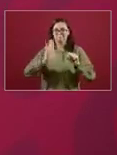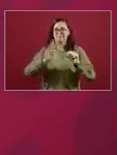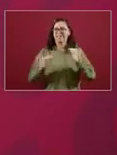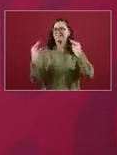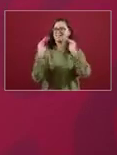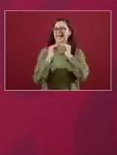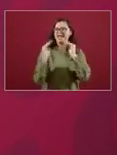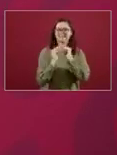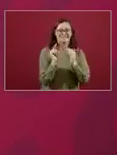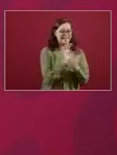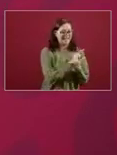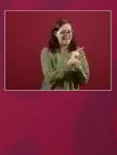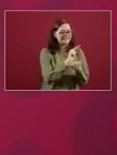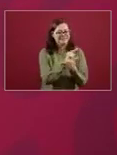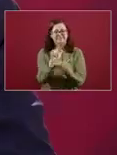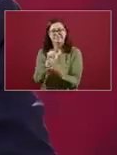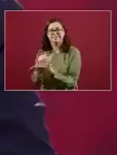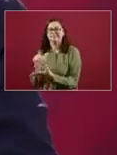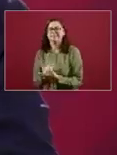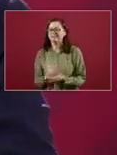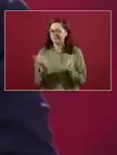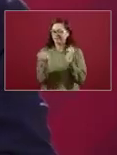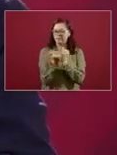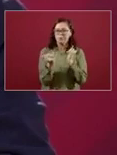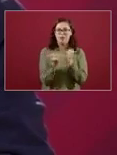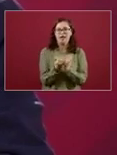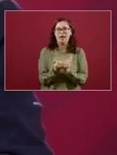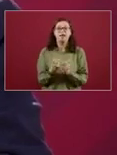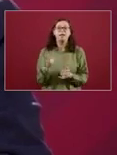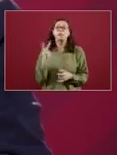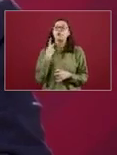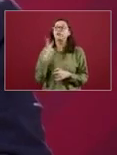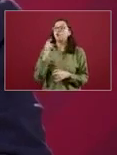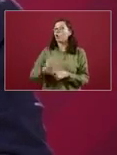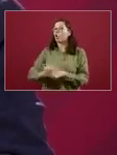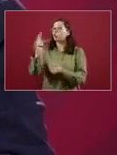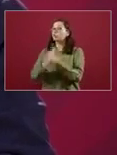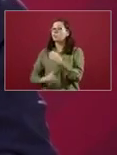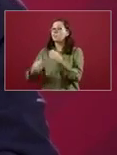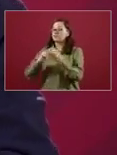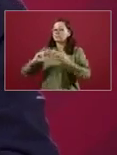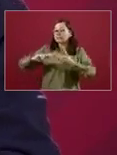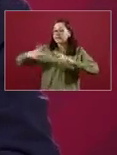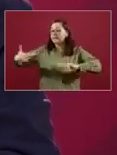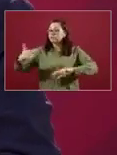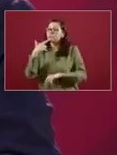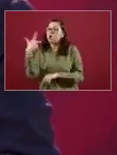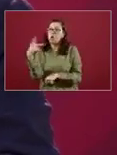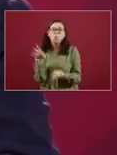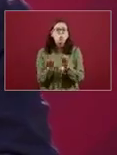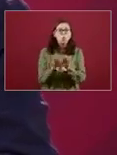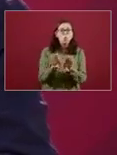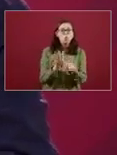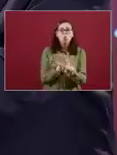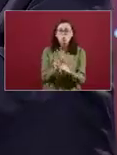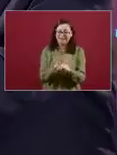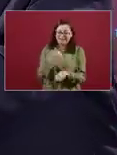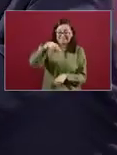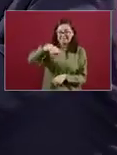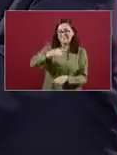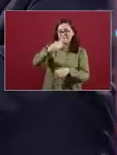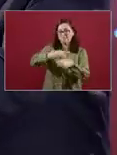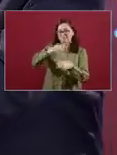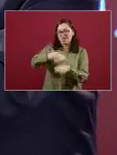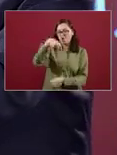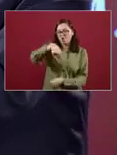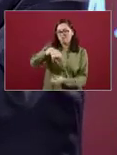la mejor política exterior es la interior. Si estamos bien en México, si hay